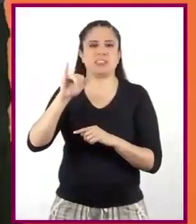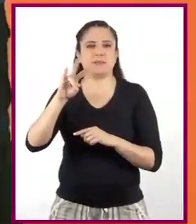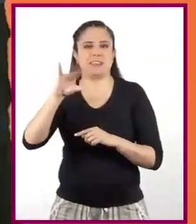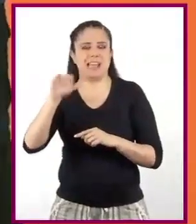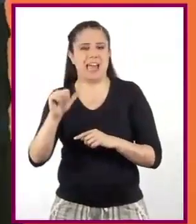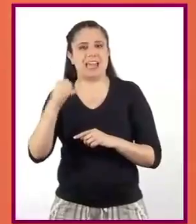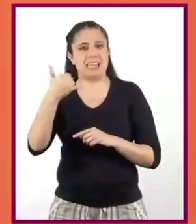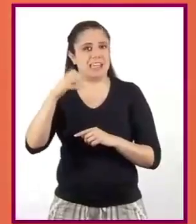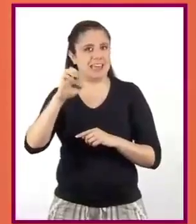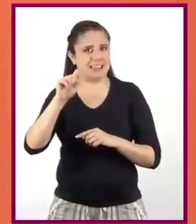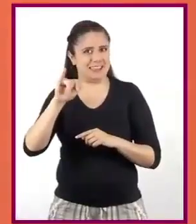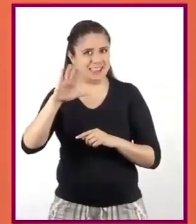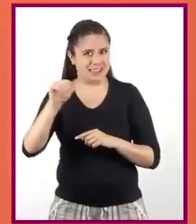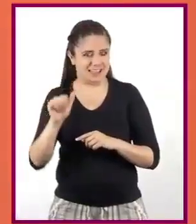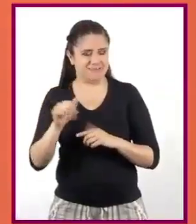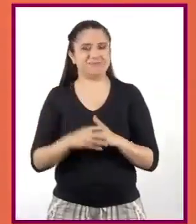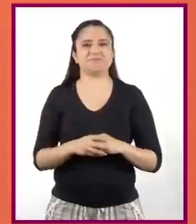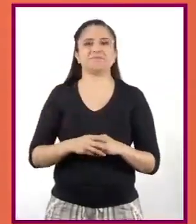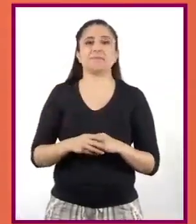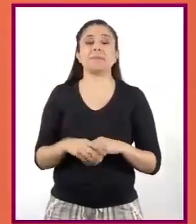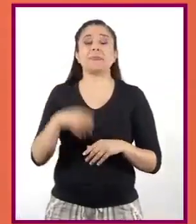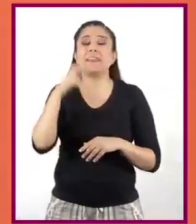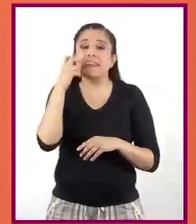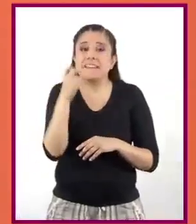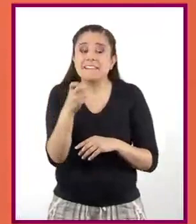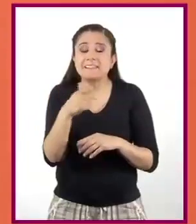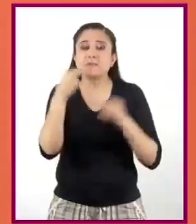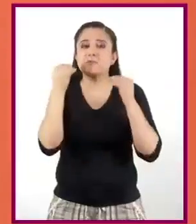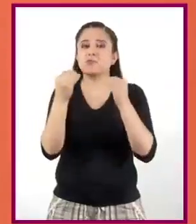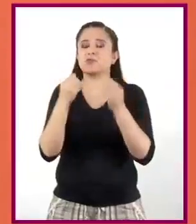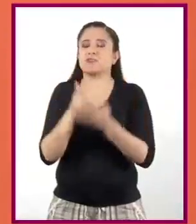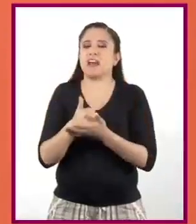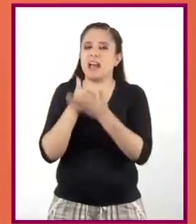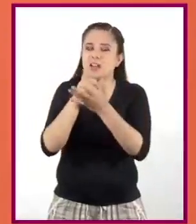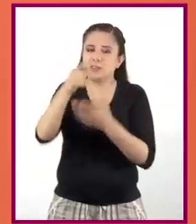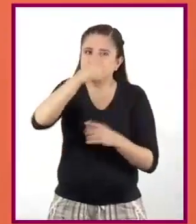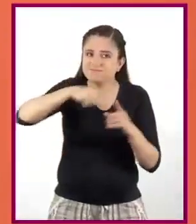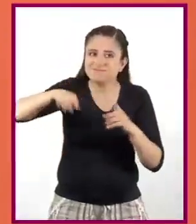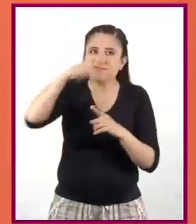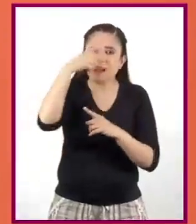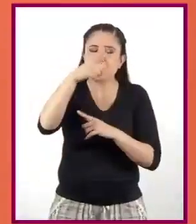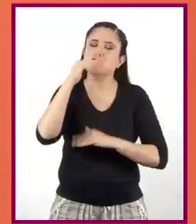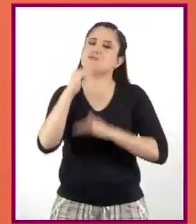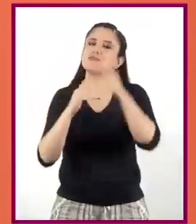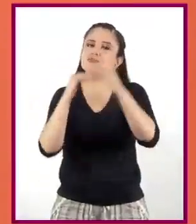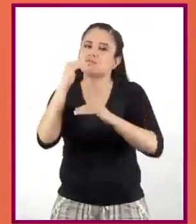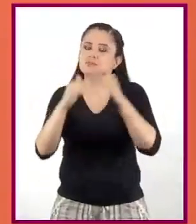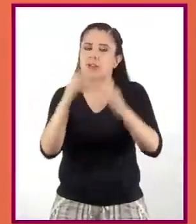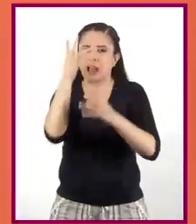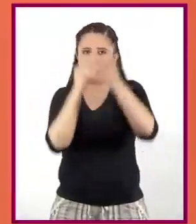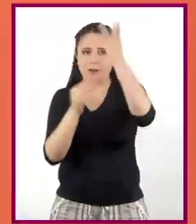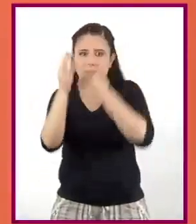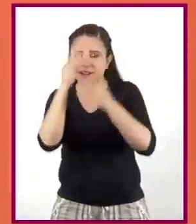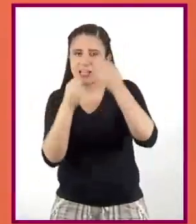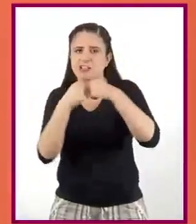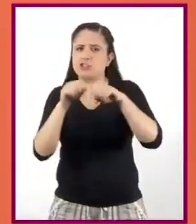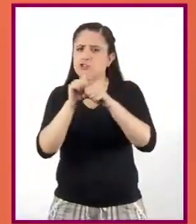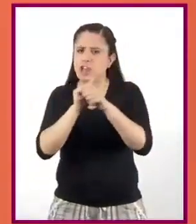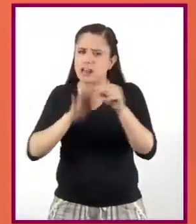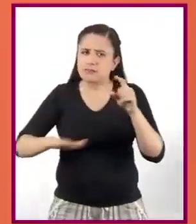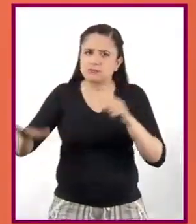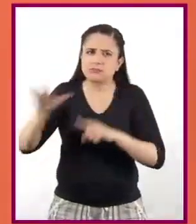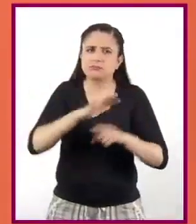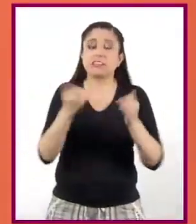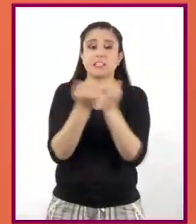grado de secundaria. Dichos contenidos serán de mucha ayuda para su desarrollo personal y social. Todo lo que vean por este